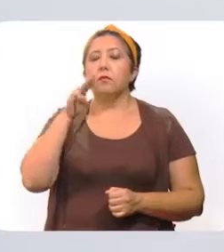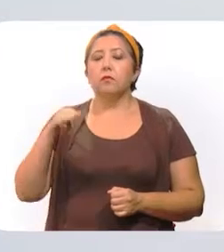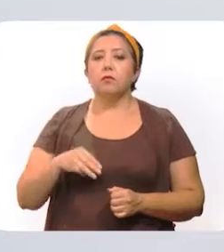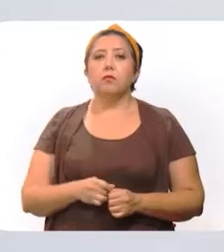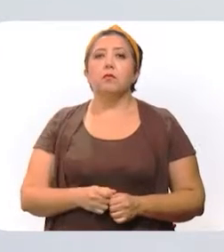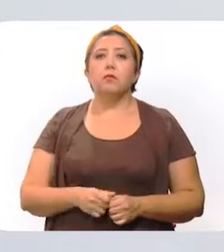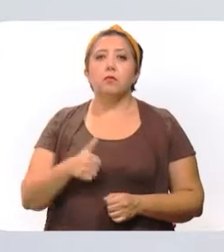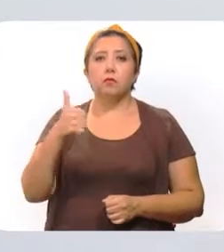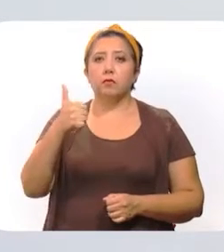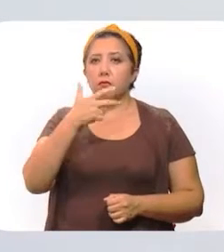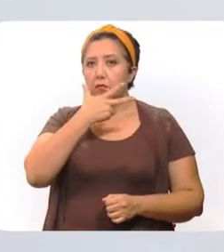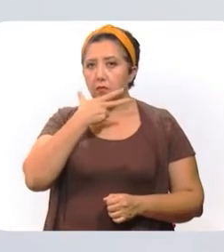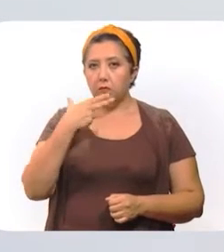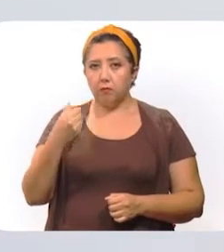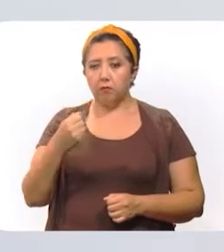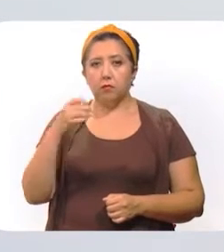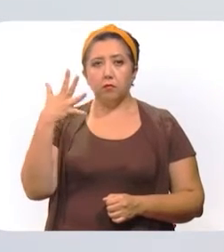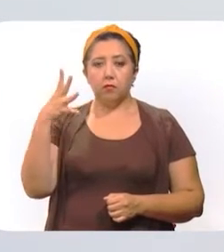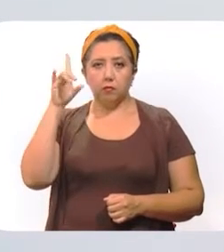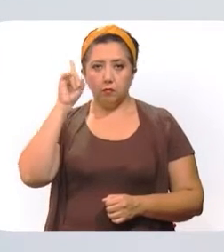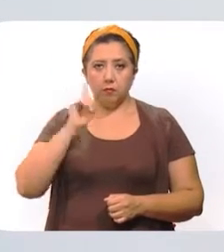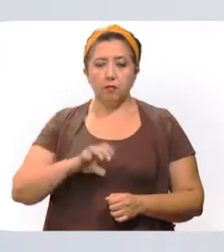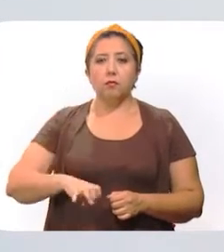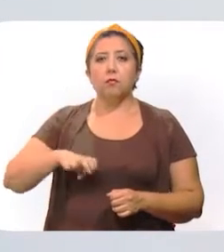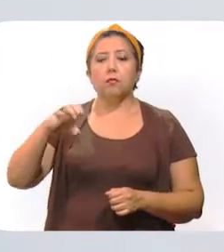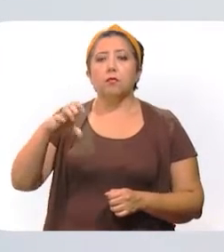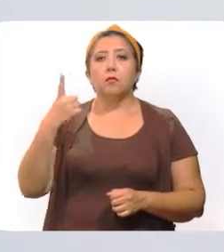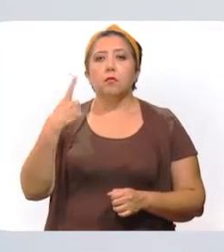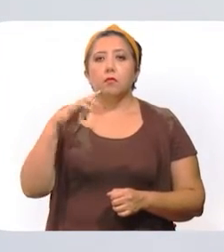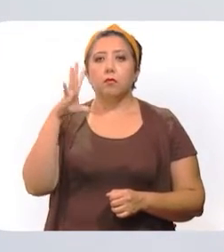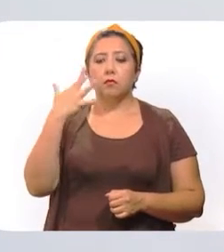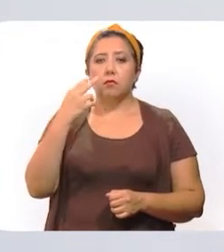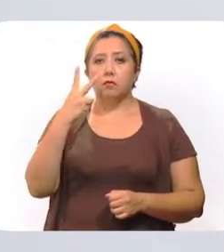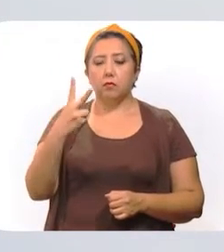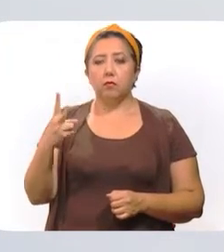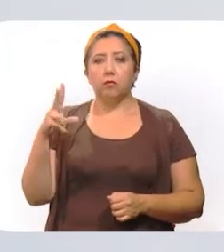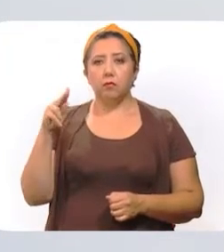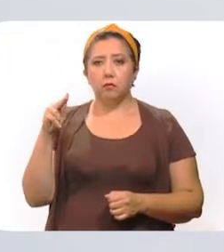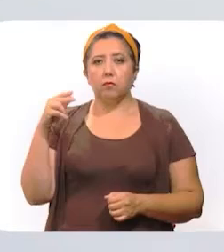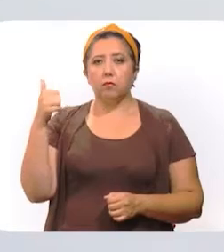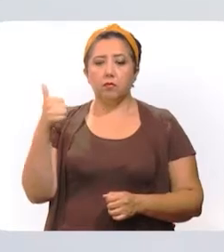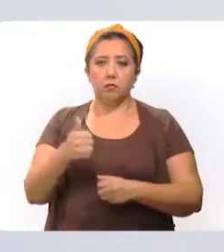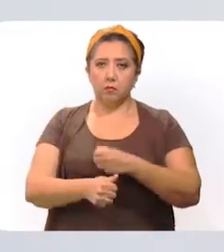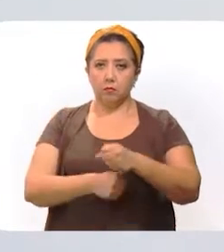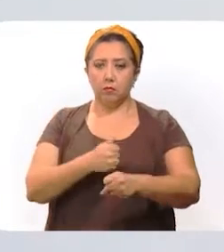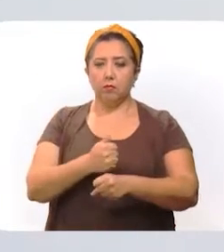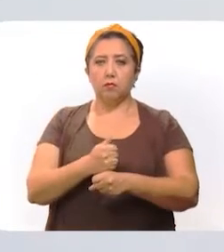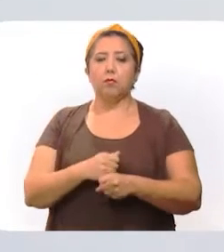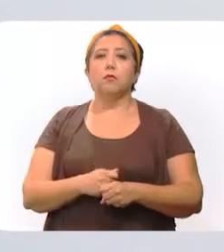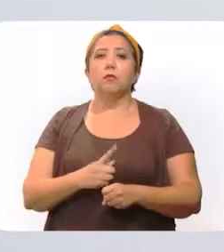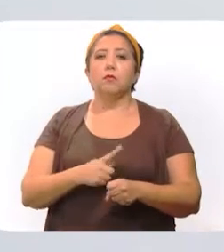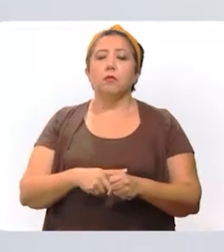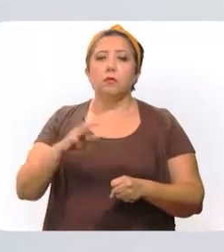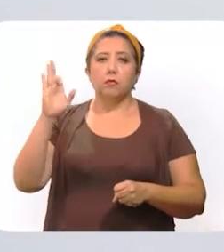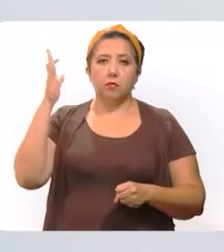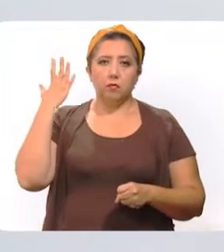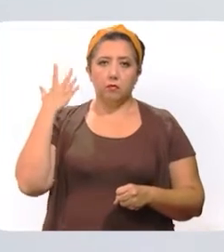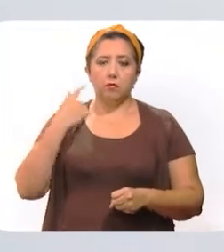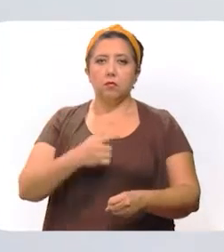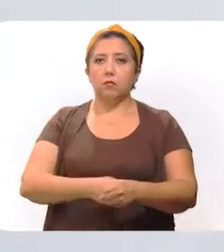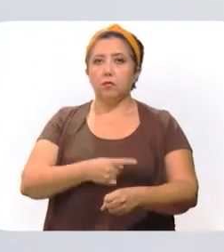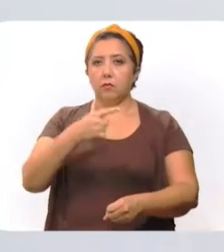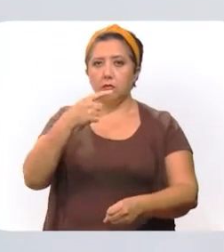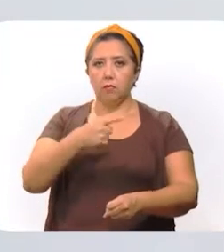fallecimientos. Son 6 hombres y 5 mujeres de un rango de edad de 52 a 86 años. Sus principales